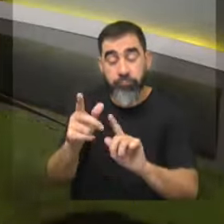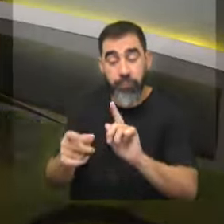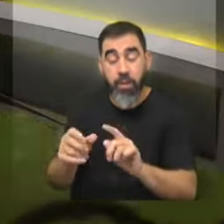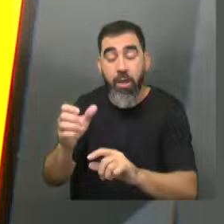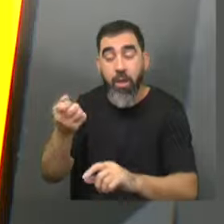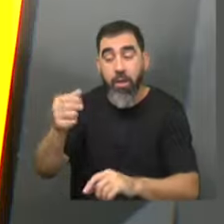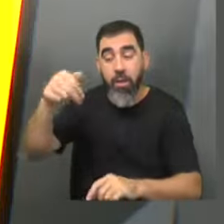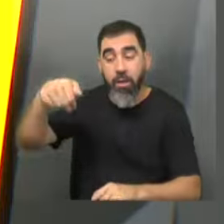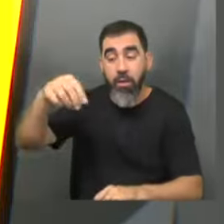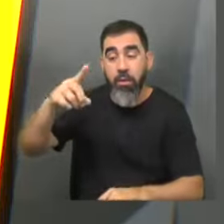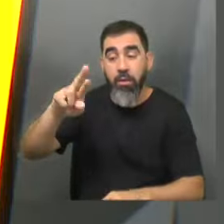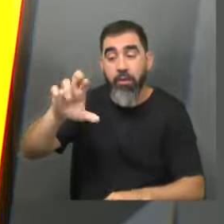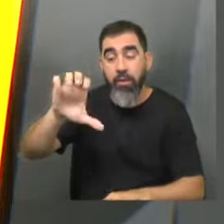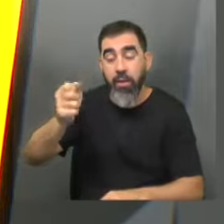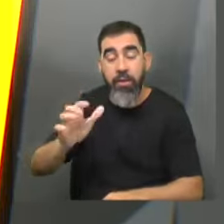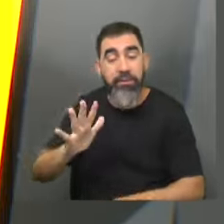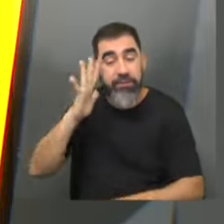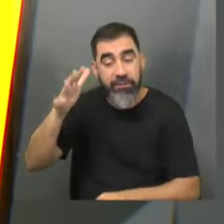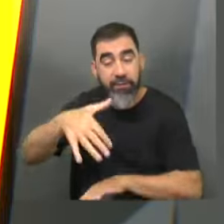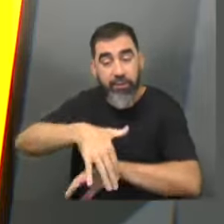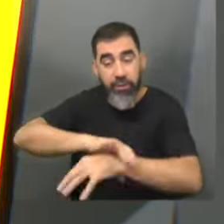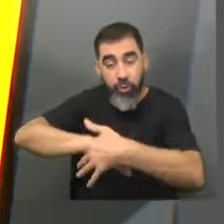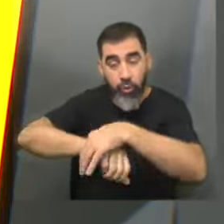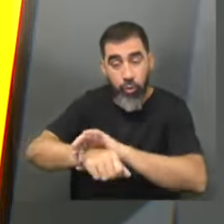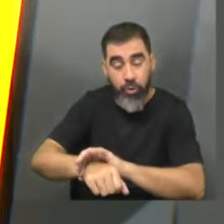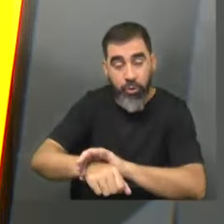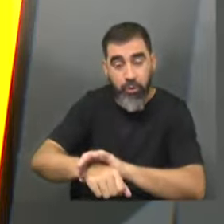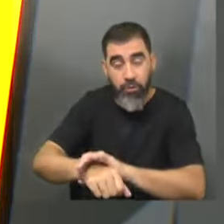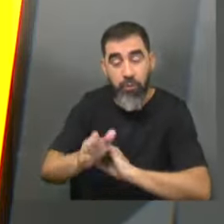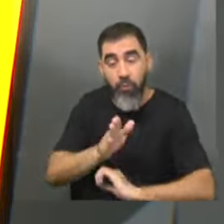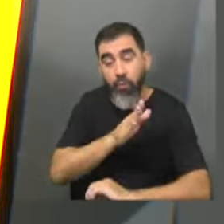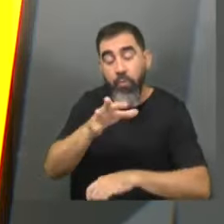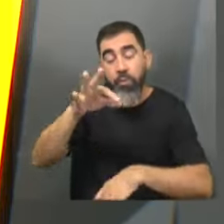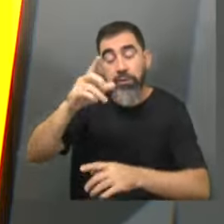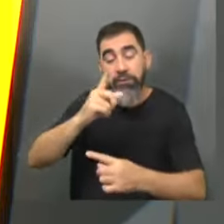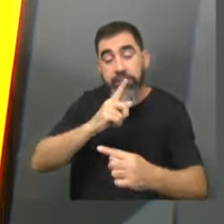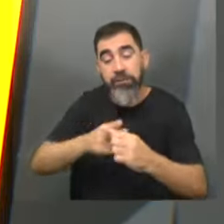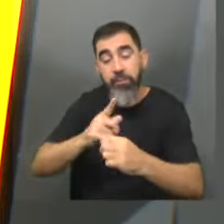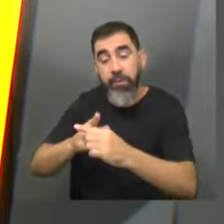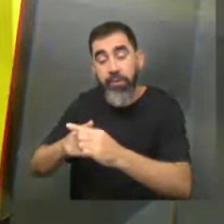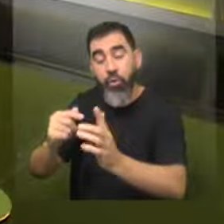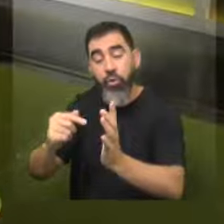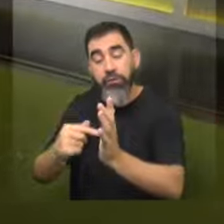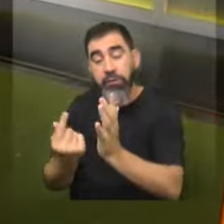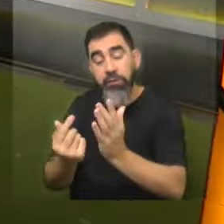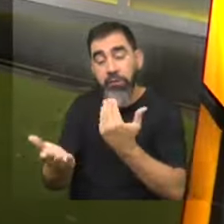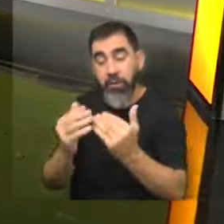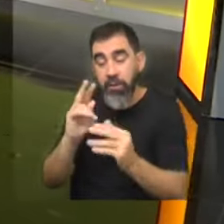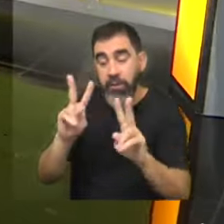Andrea Bieli, psicóloga y antropóloga, que con ella, bueno, fuimos al Cementerio Central para hablar de antropología en el cementerio.